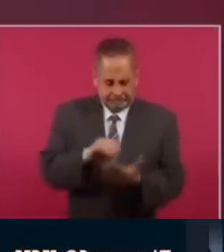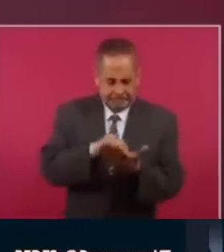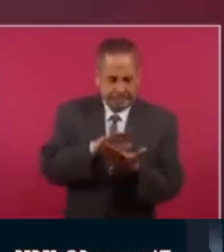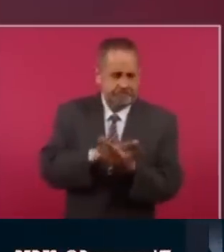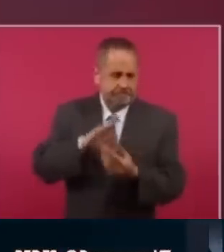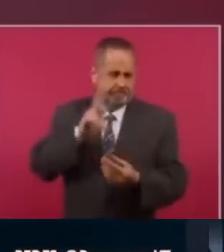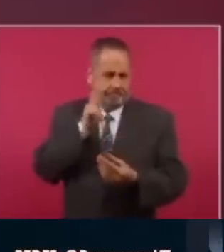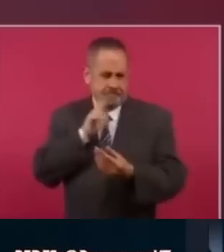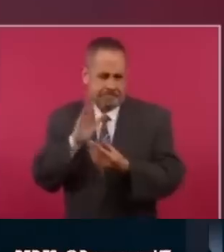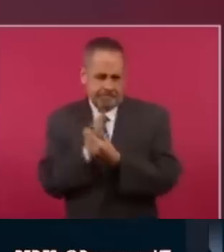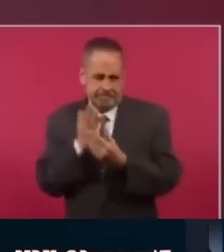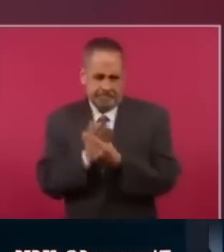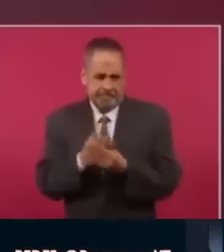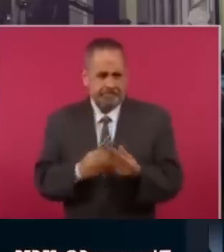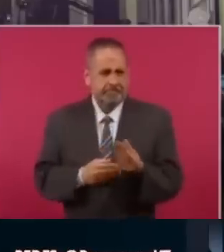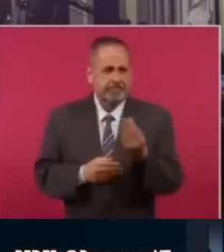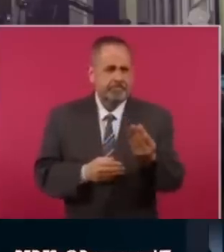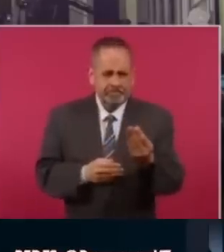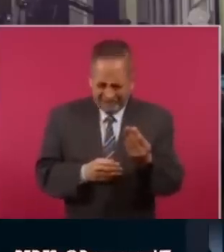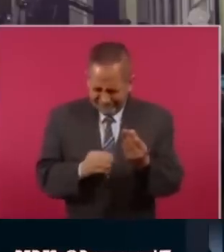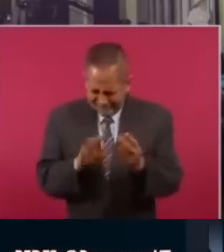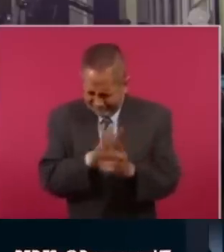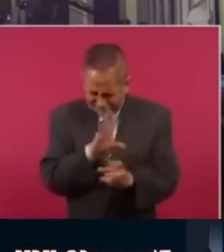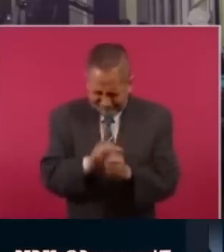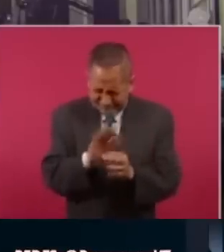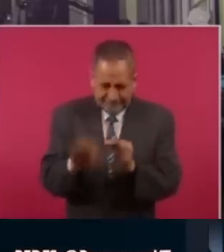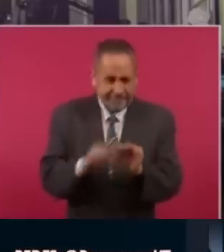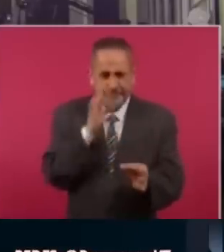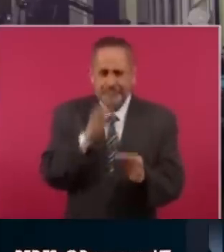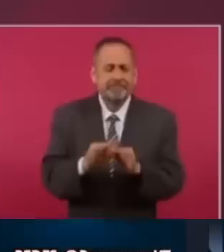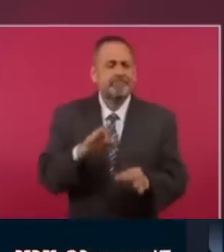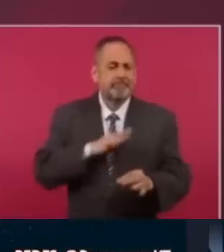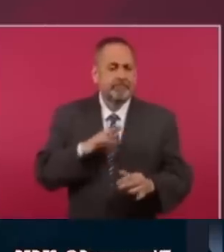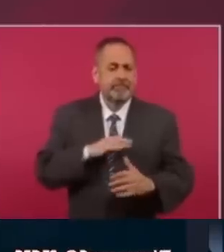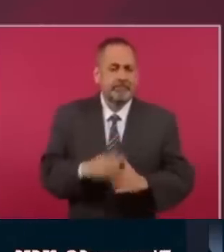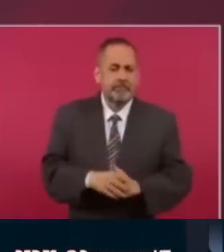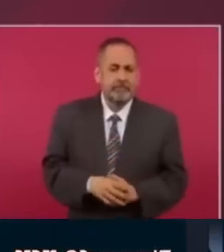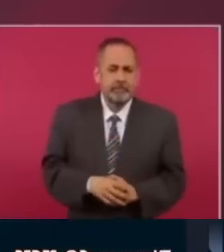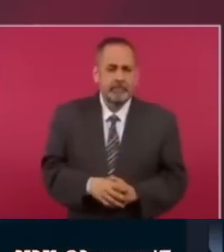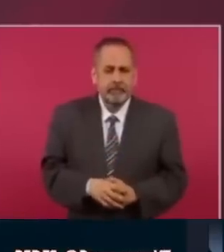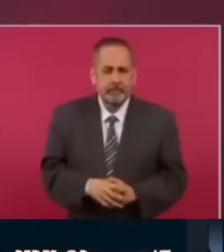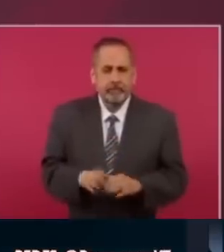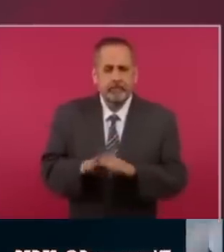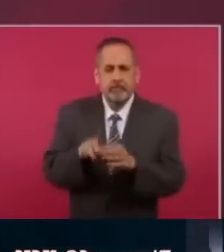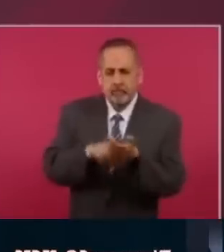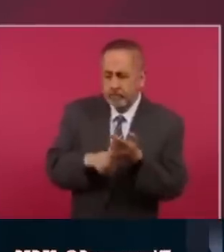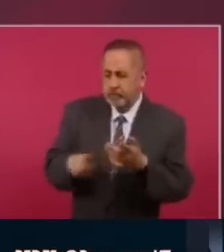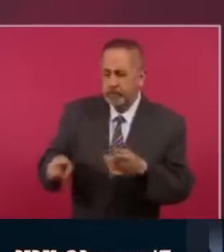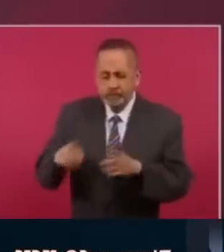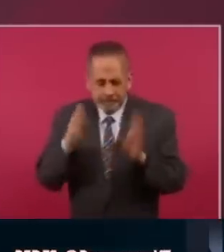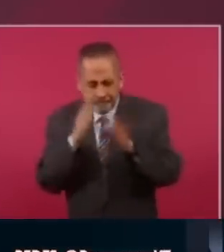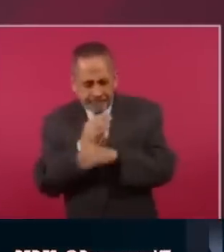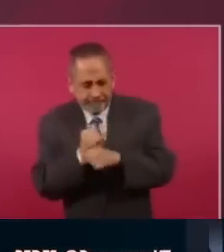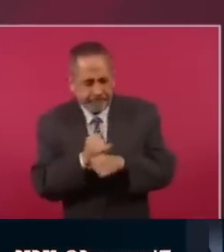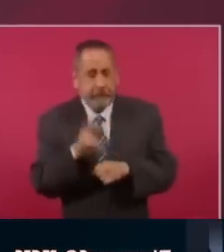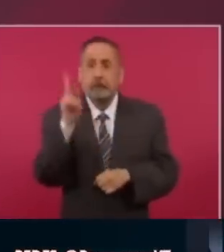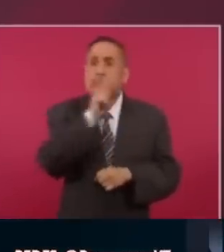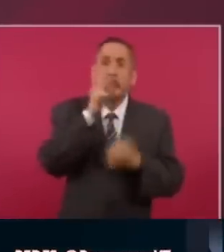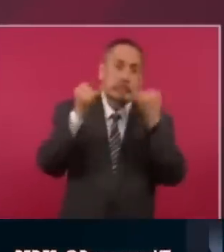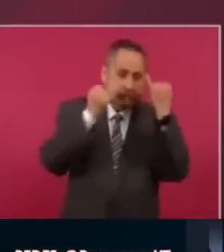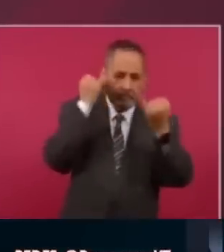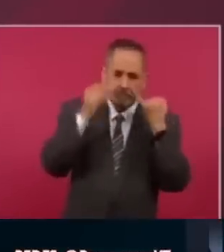documentada, pues, hasta el centavo, porque los productos de inteligencia no pueden ser